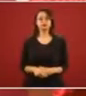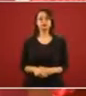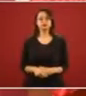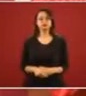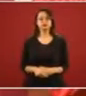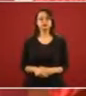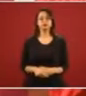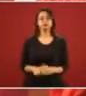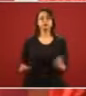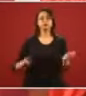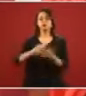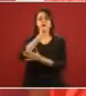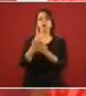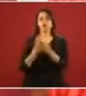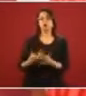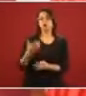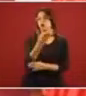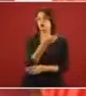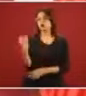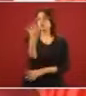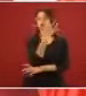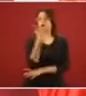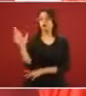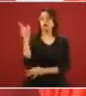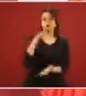El programa Sembrando Vida,